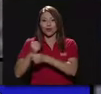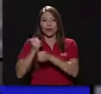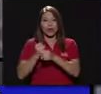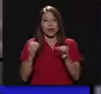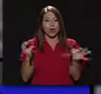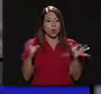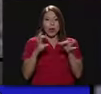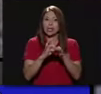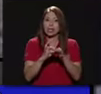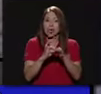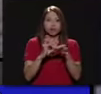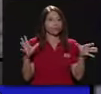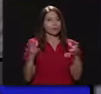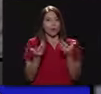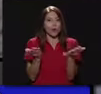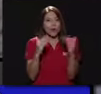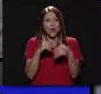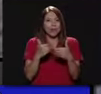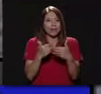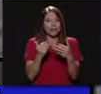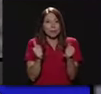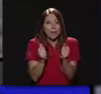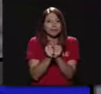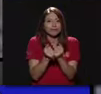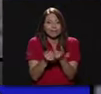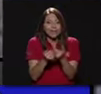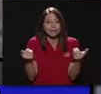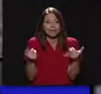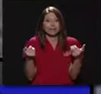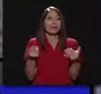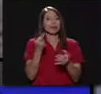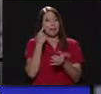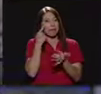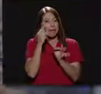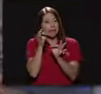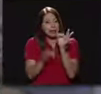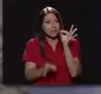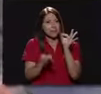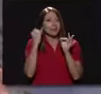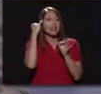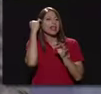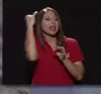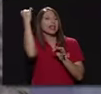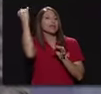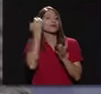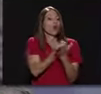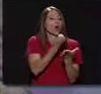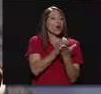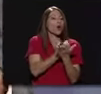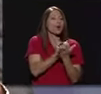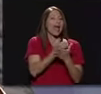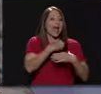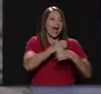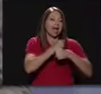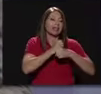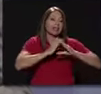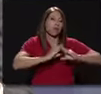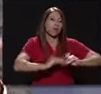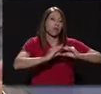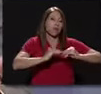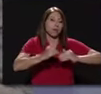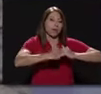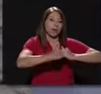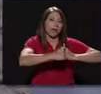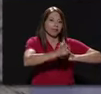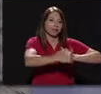A grandes rasgos, ¿qué es eso? Hagámoslo muy simple, imaginémonos que la economía es una panadería y en anteriores ocasiones para duplicar